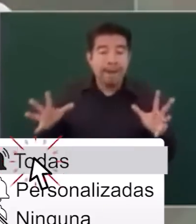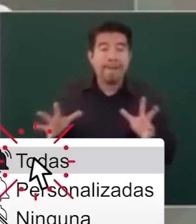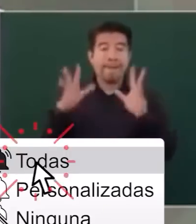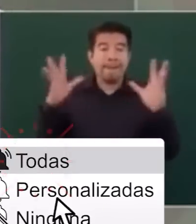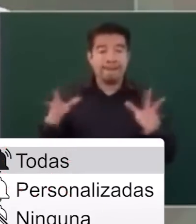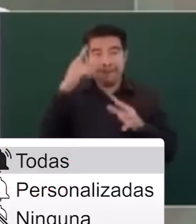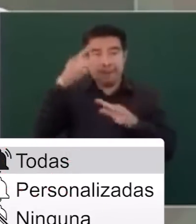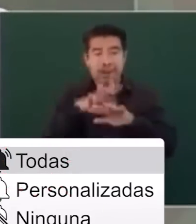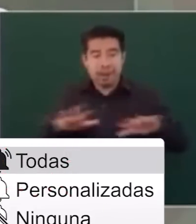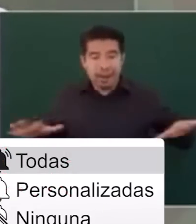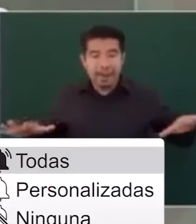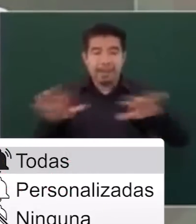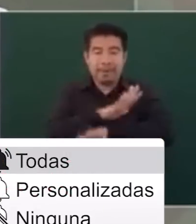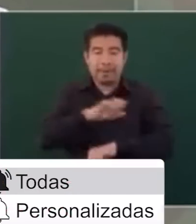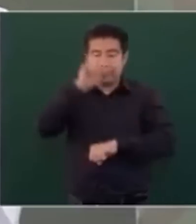la transformación,